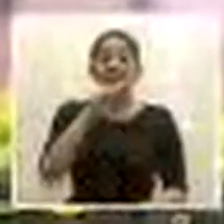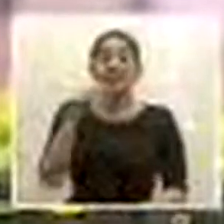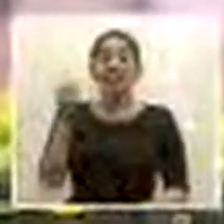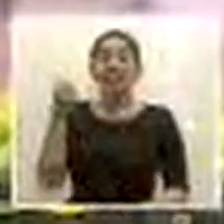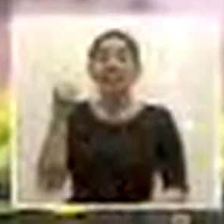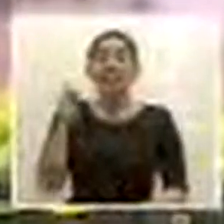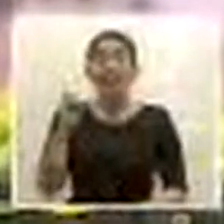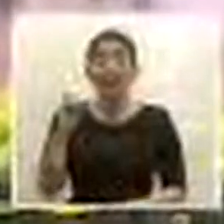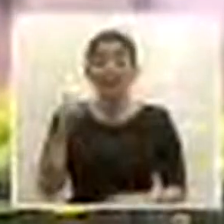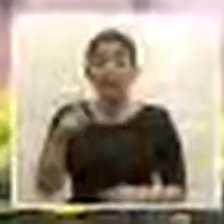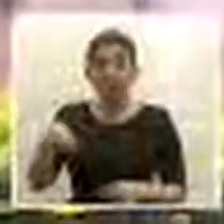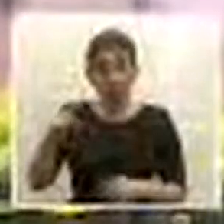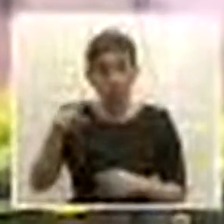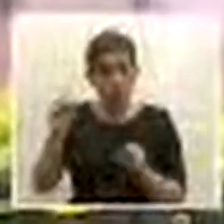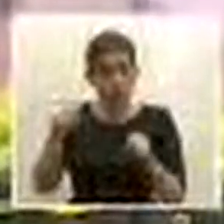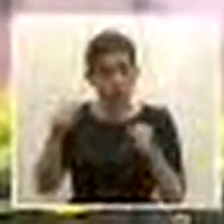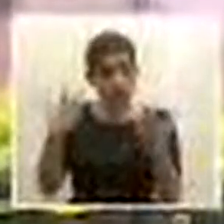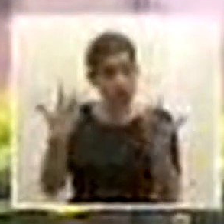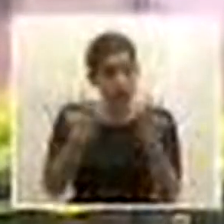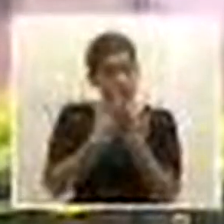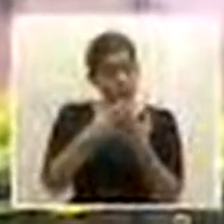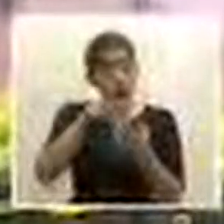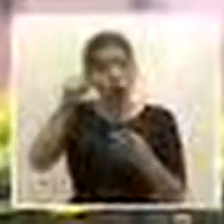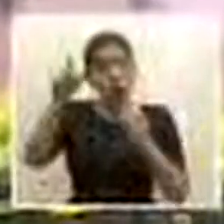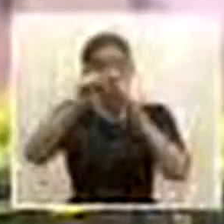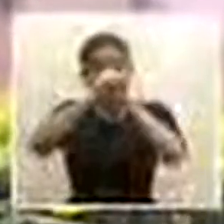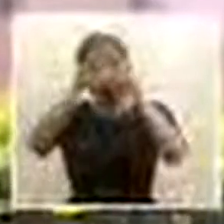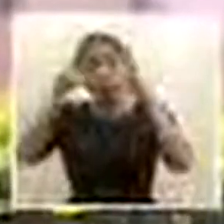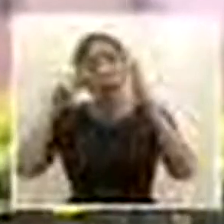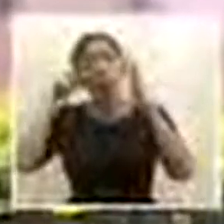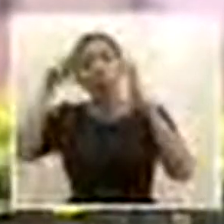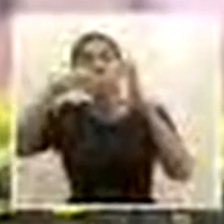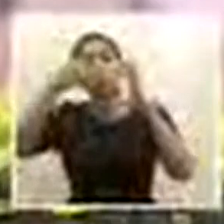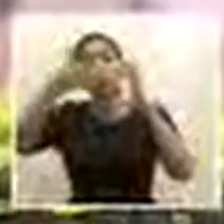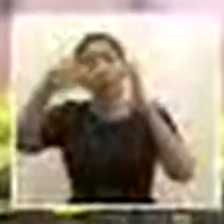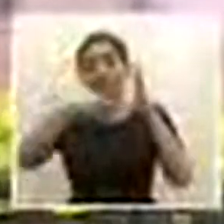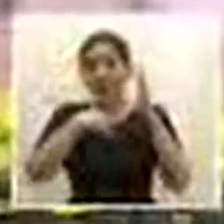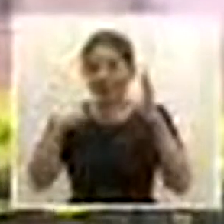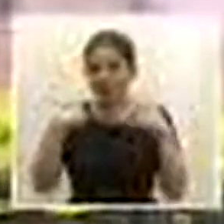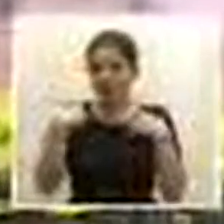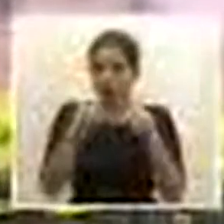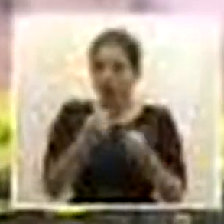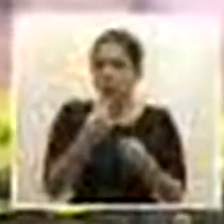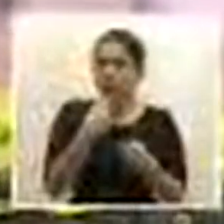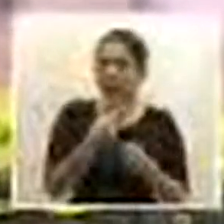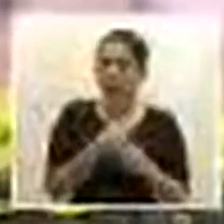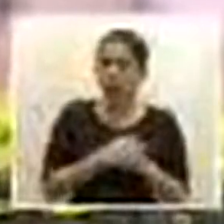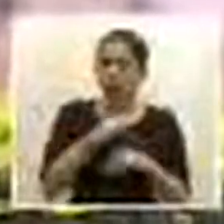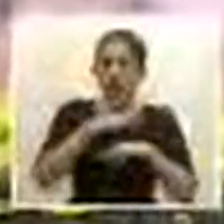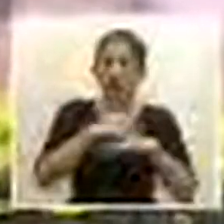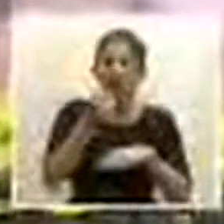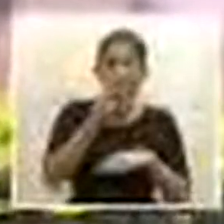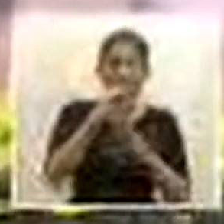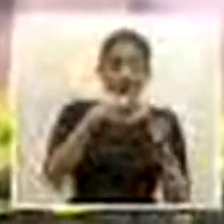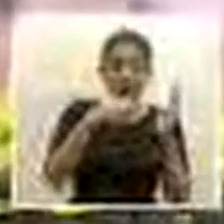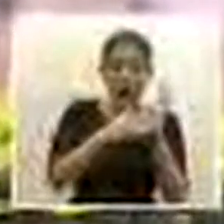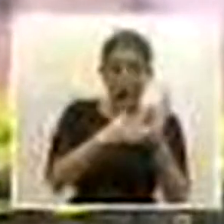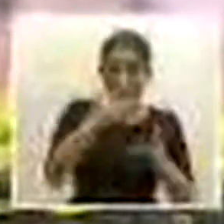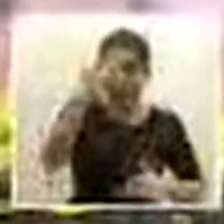y si estas están adecuadas tal vez a las proyecciones pues, que nos presentaba el Ministerio de Salud de 16,000